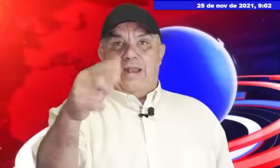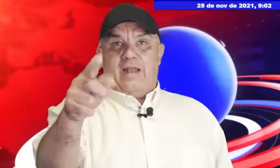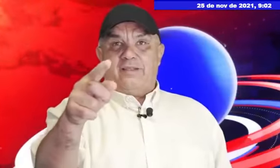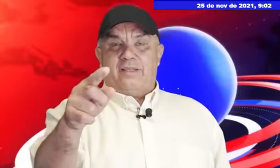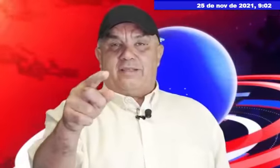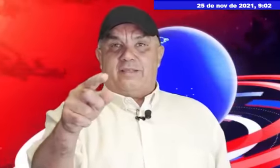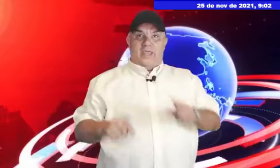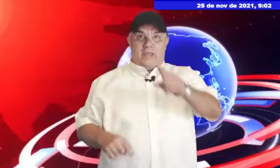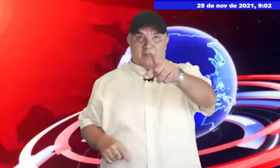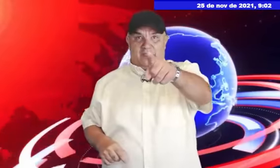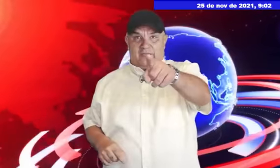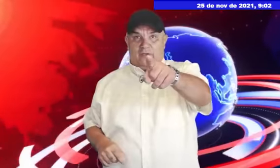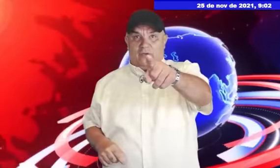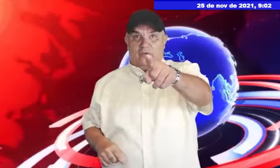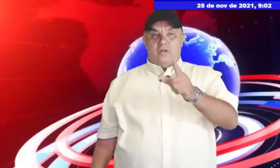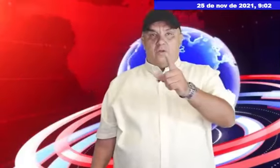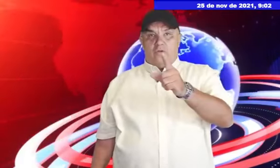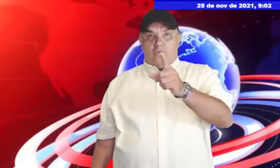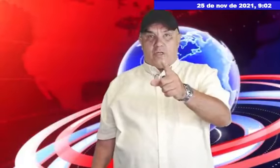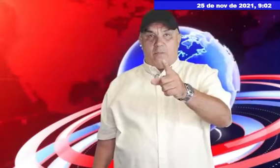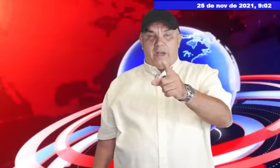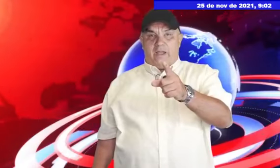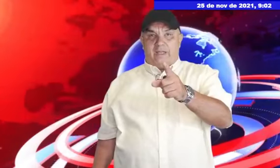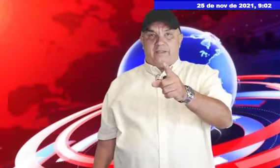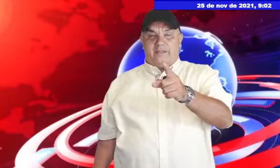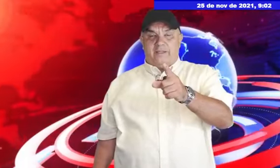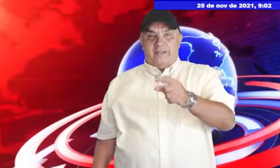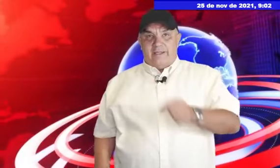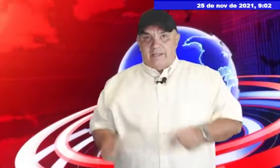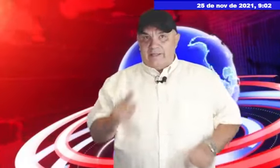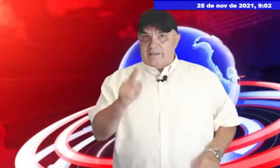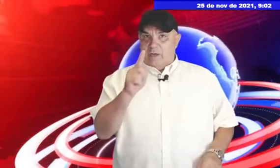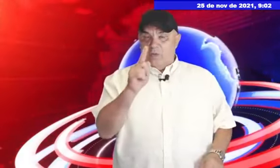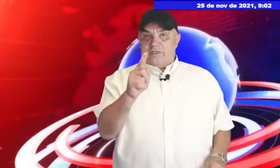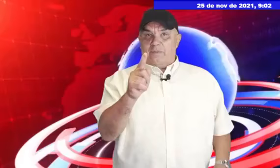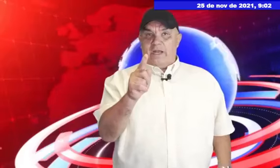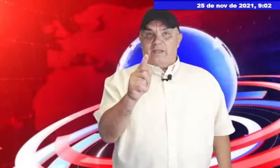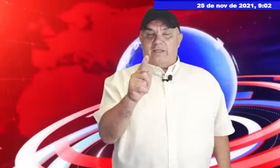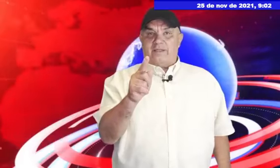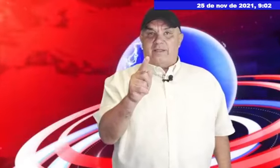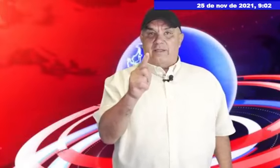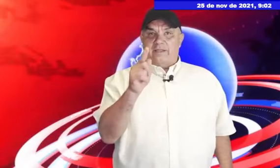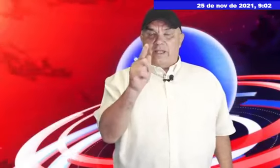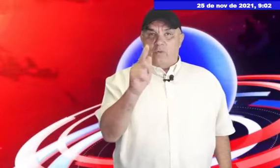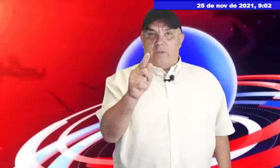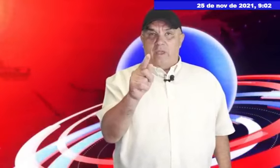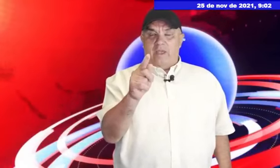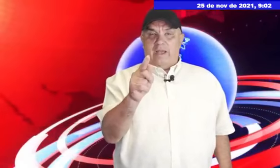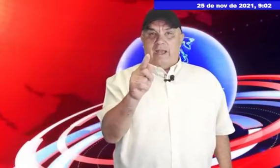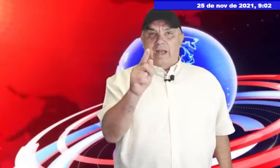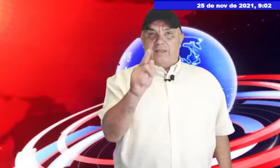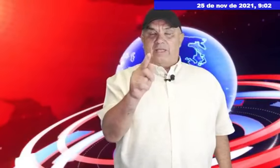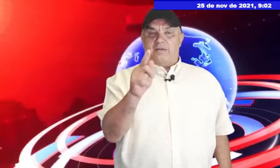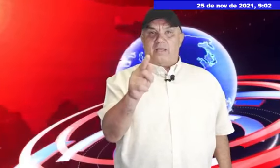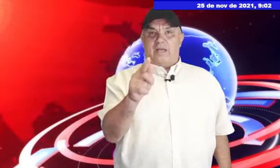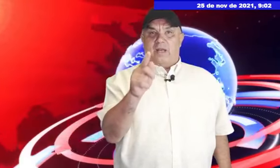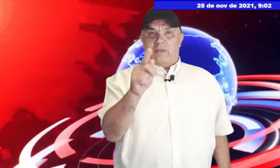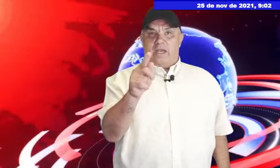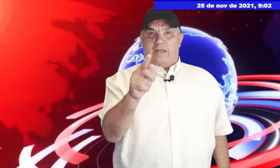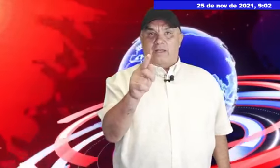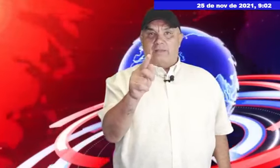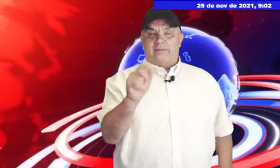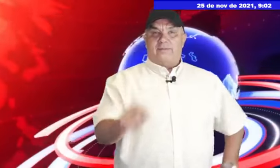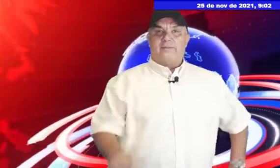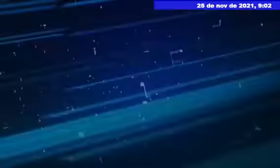información, análisis e investigación. No te lo pierdas de lunes a viernes de 9 a 10:30